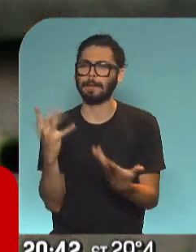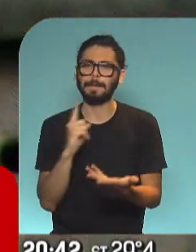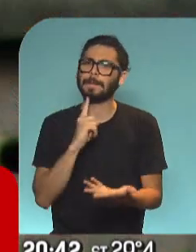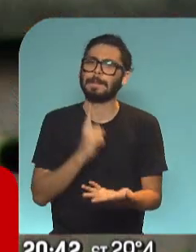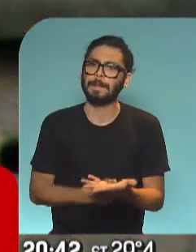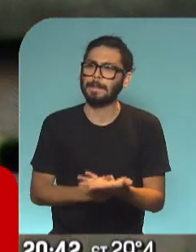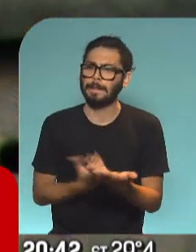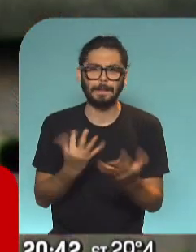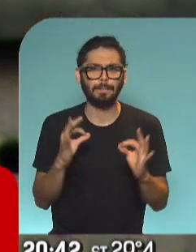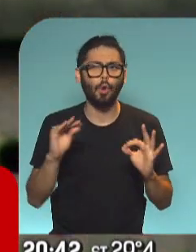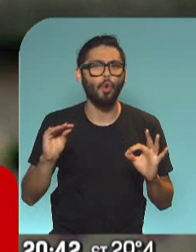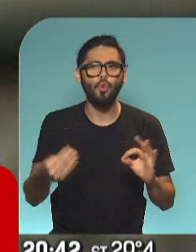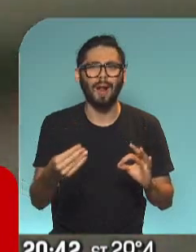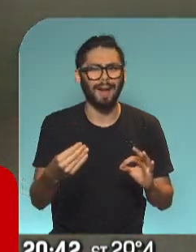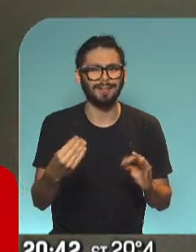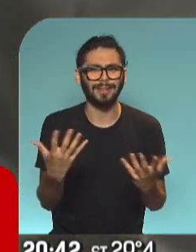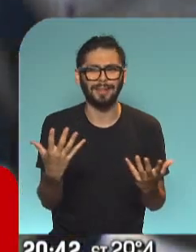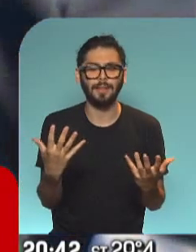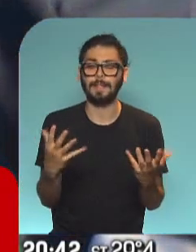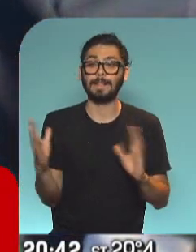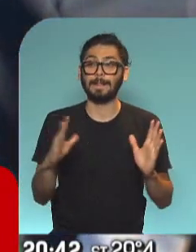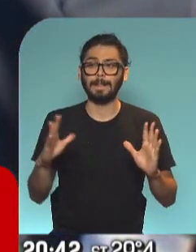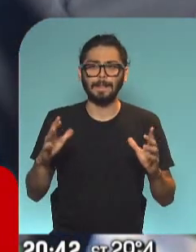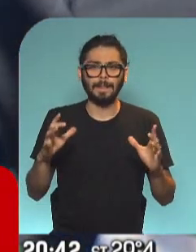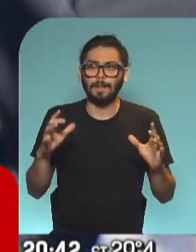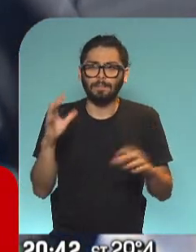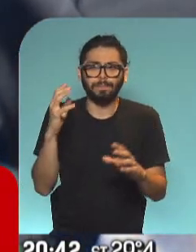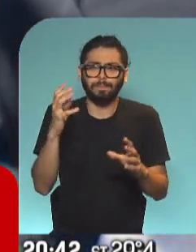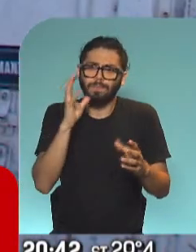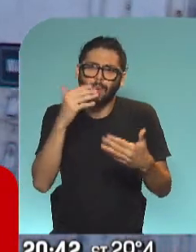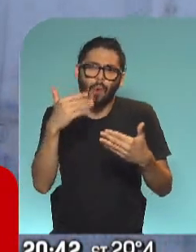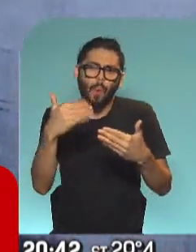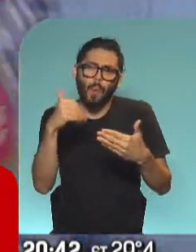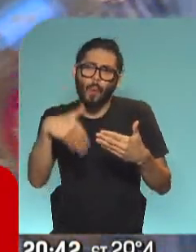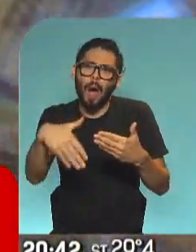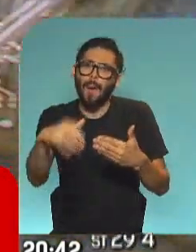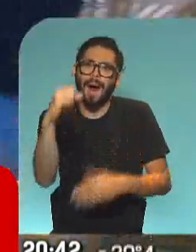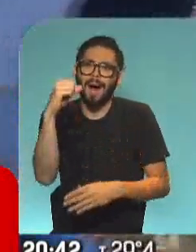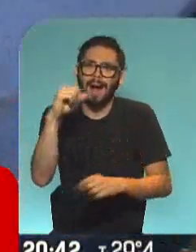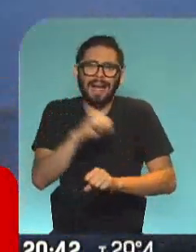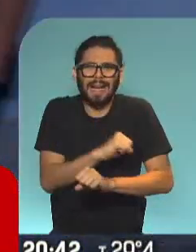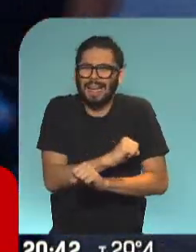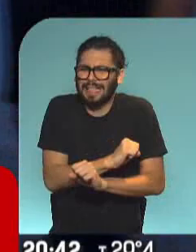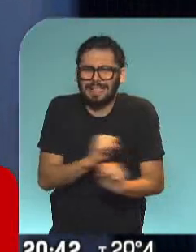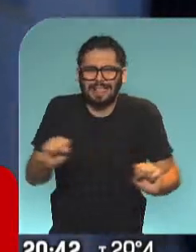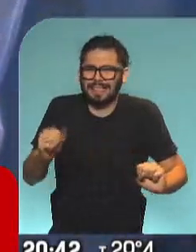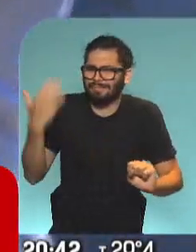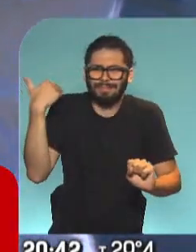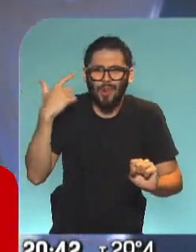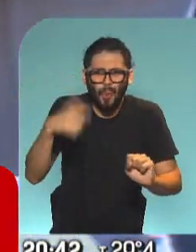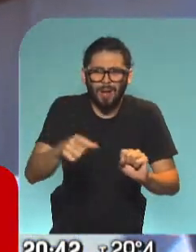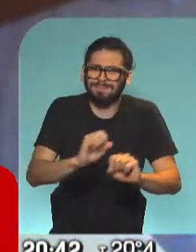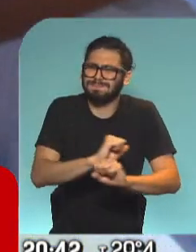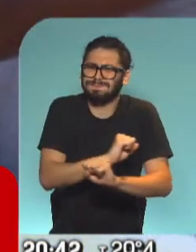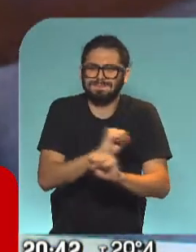suficiente. En un contexto de recesión, se avecinaba una crisis sin precedentes. Ante este escenario, la pobreza y